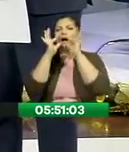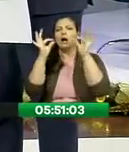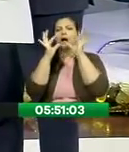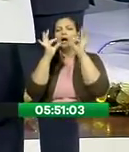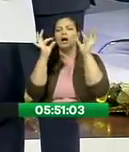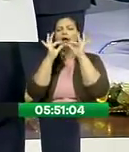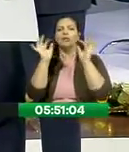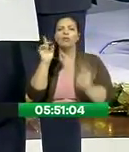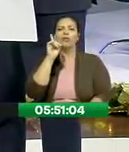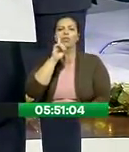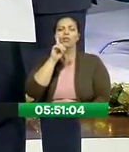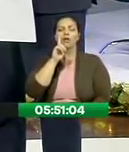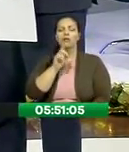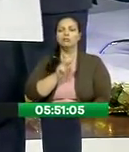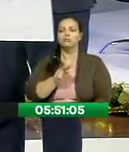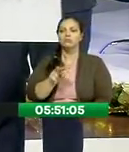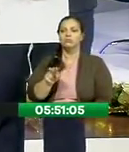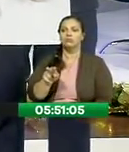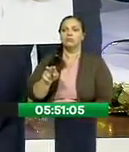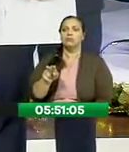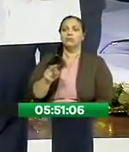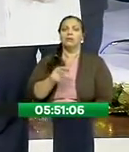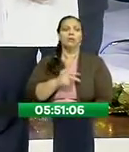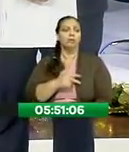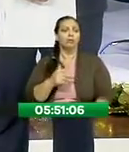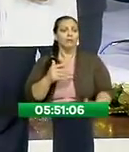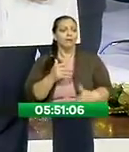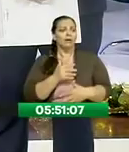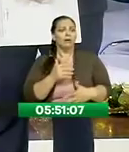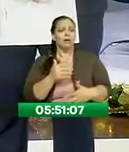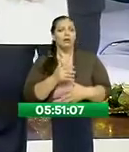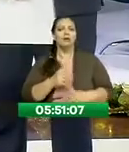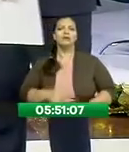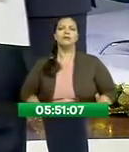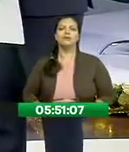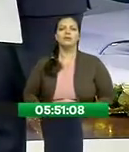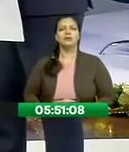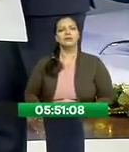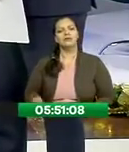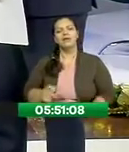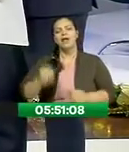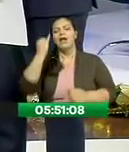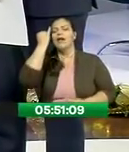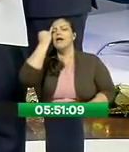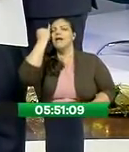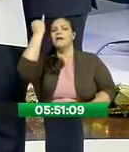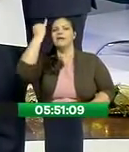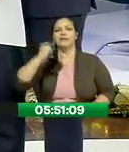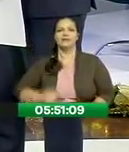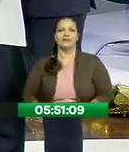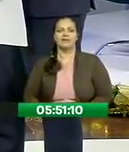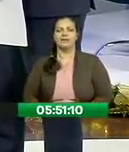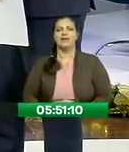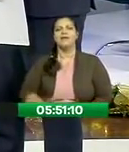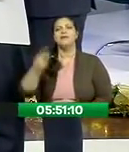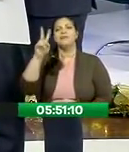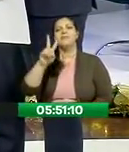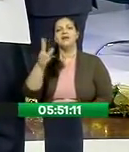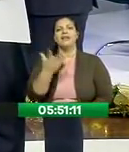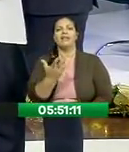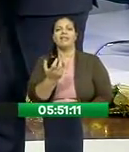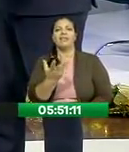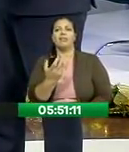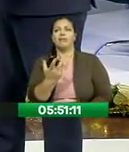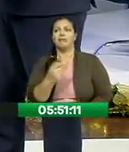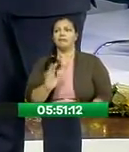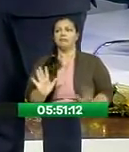Me he frenteado con el gato negro. Con el gato negro. Con el perro negro. Perro y negro. Con algunos negros que andan por ahí de alma negra. Ajá. Y sin embargo estoy parado.